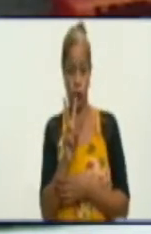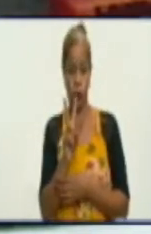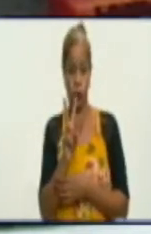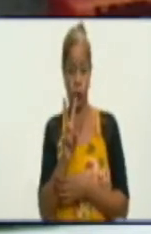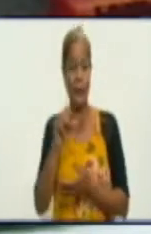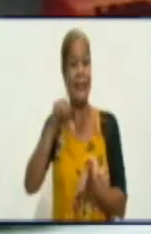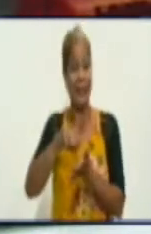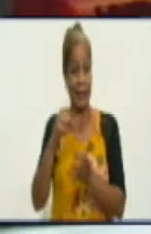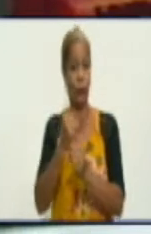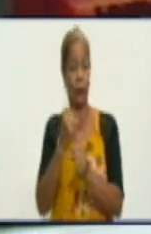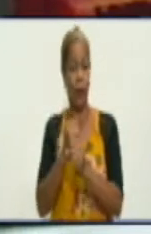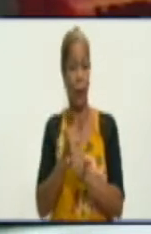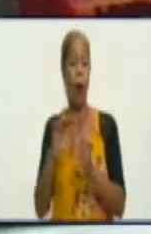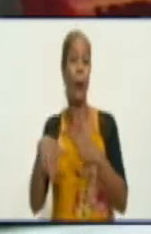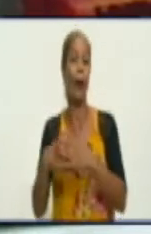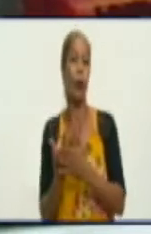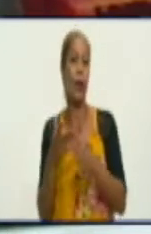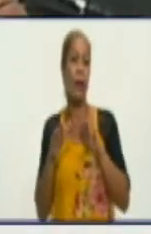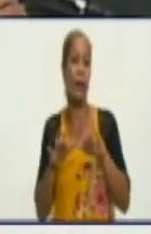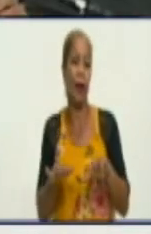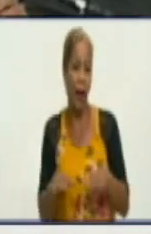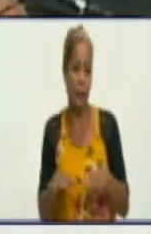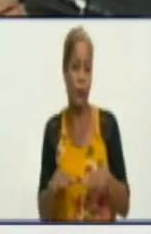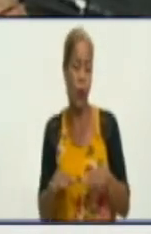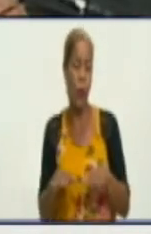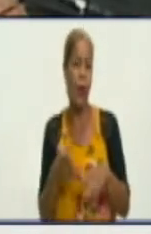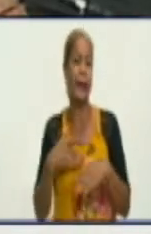sus días de descanso, que se vinculan a las actividades productivas.